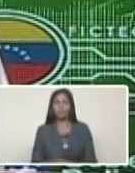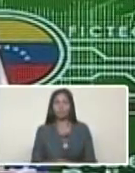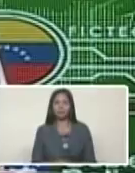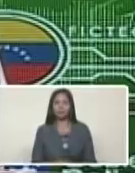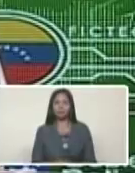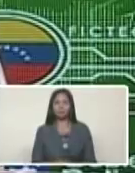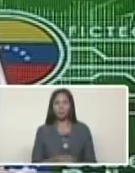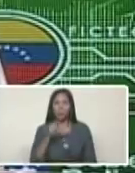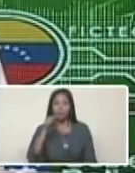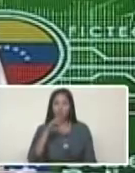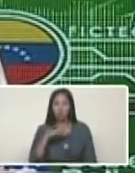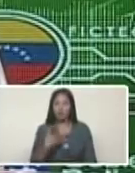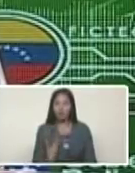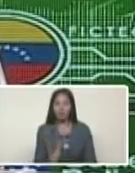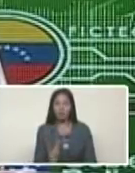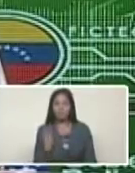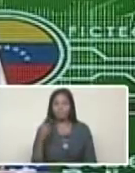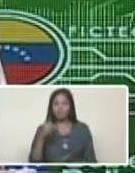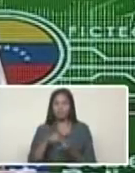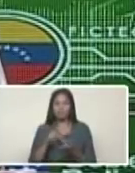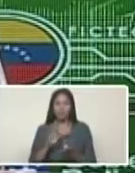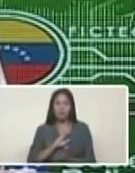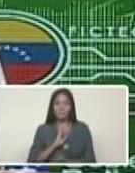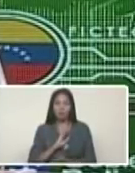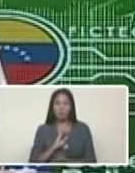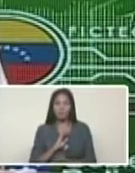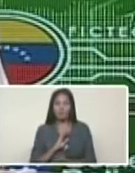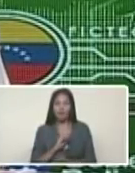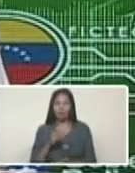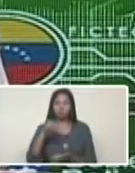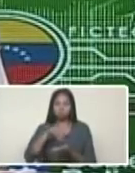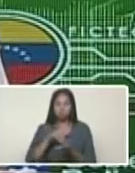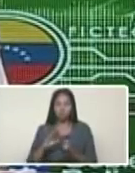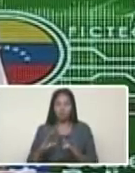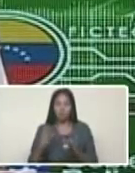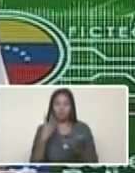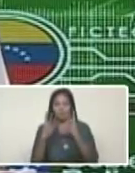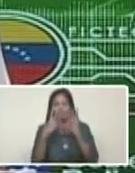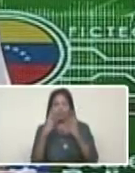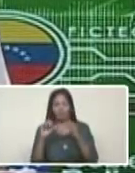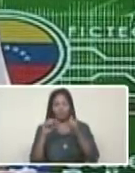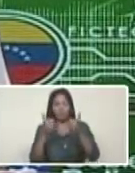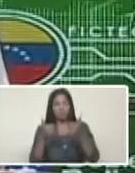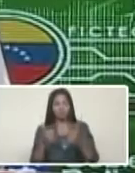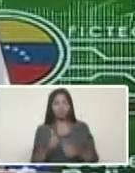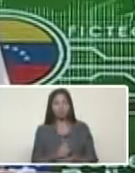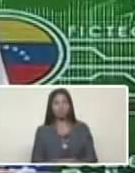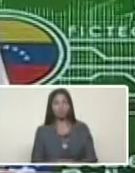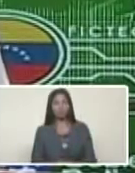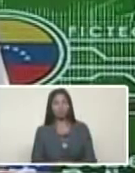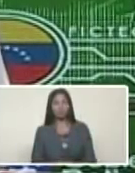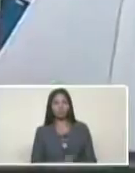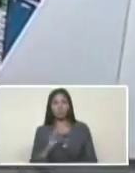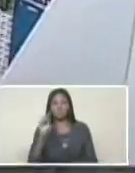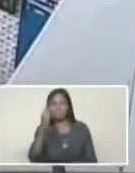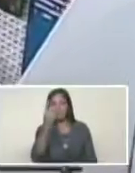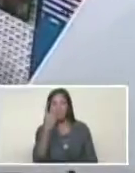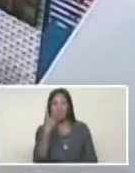quise participar en la propia instalación e inauguración de esta feria, primera